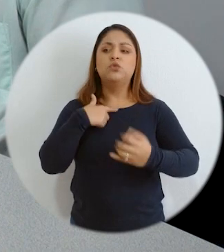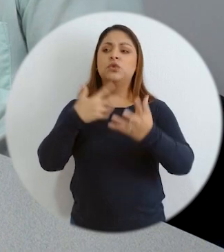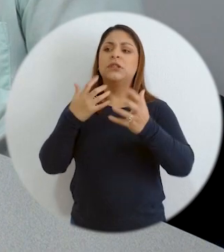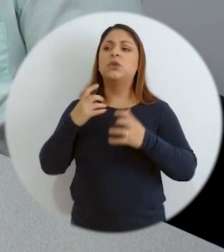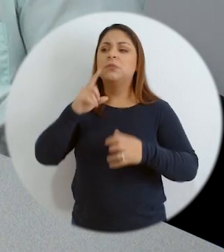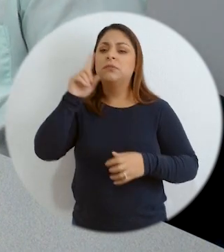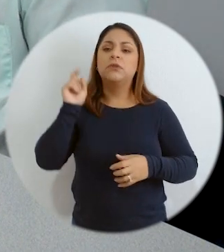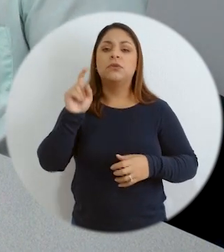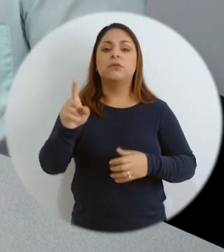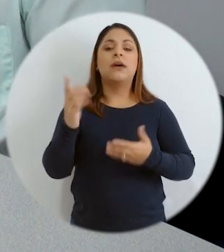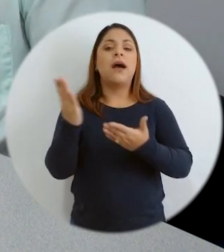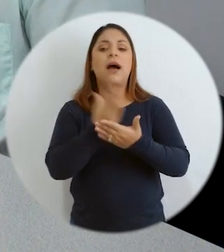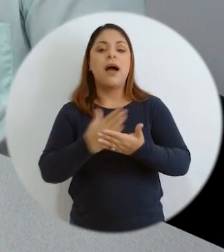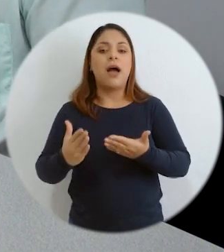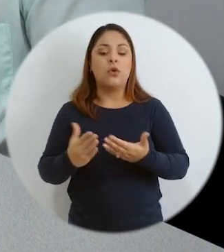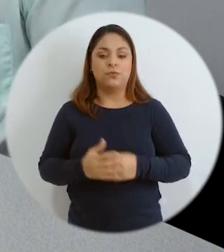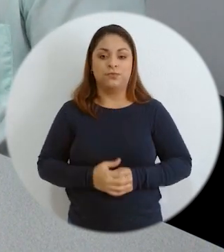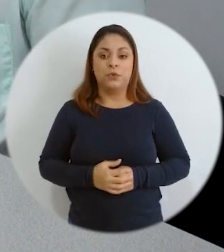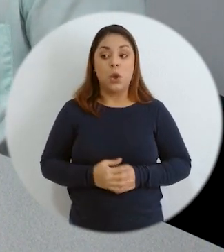vez ahondar en un aspecto.